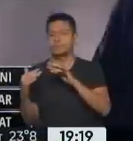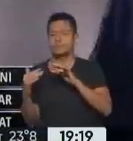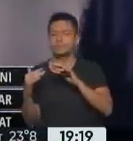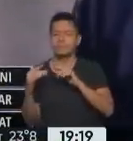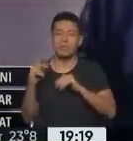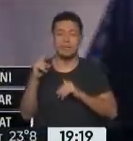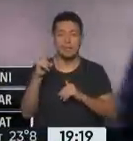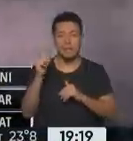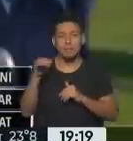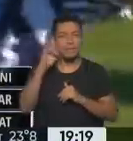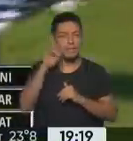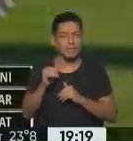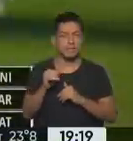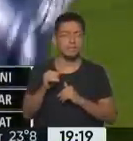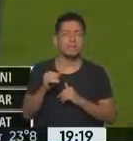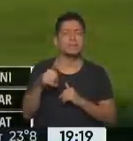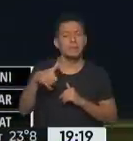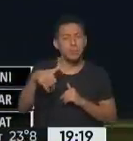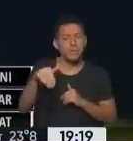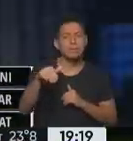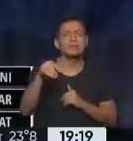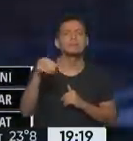Eric Ramírez y después